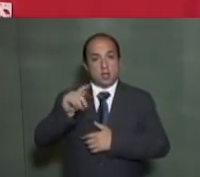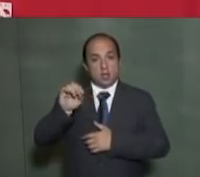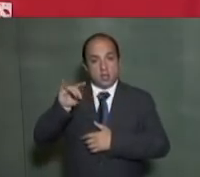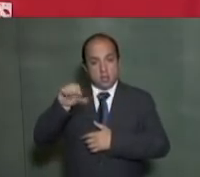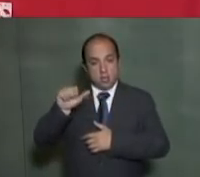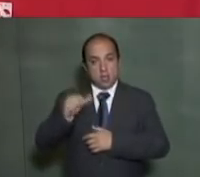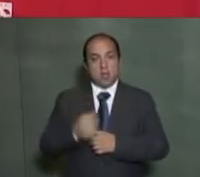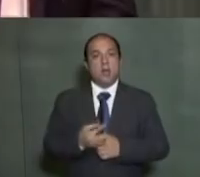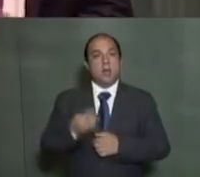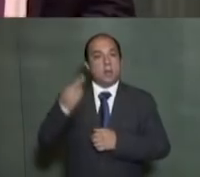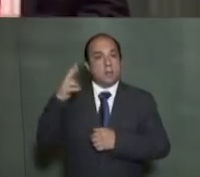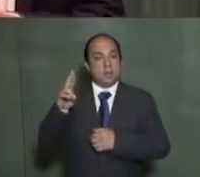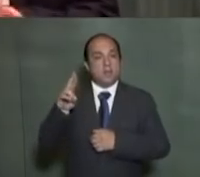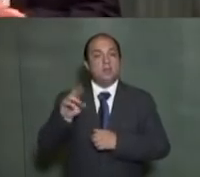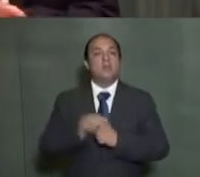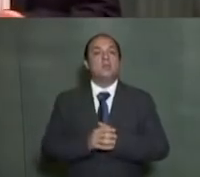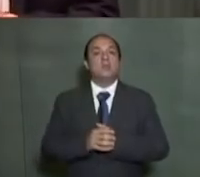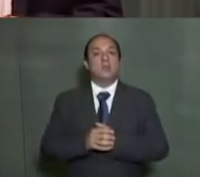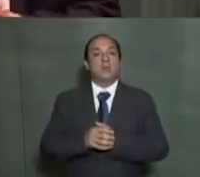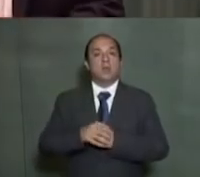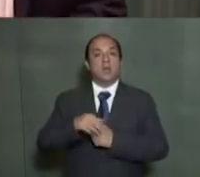Cajiga.